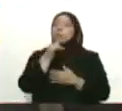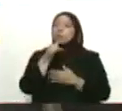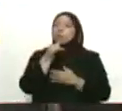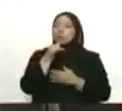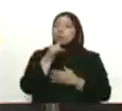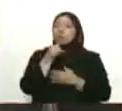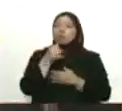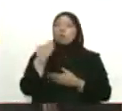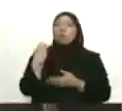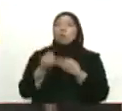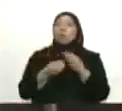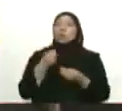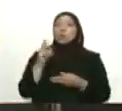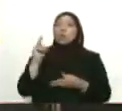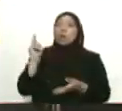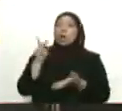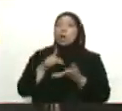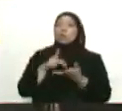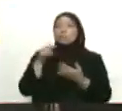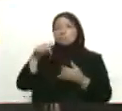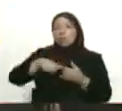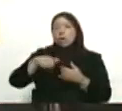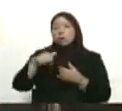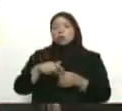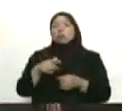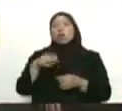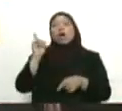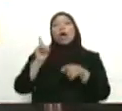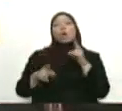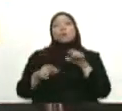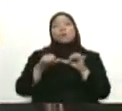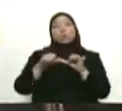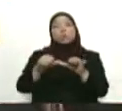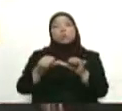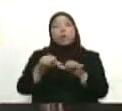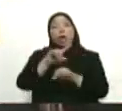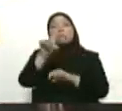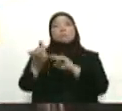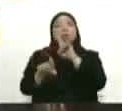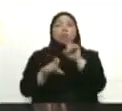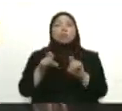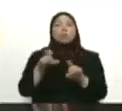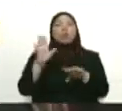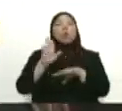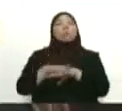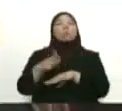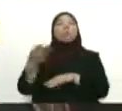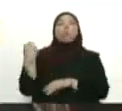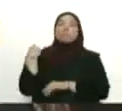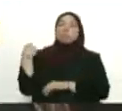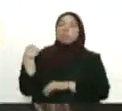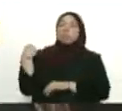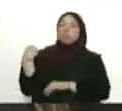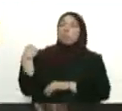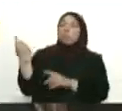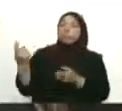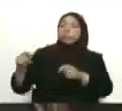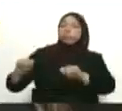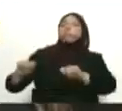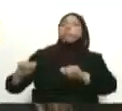qué hace usted aquí si alguno llega a venir pregúntenle por qué pidió bloqueos